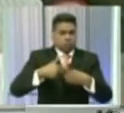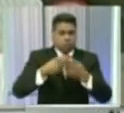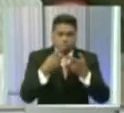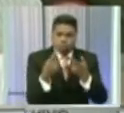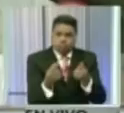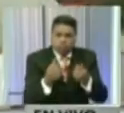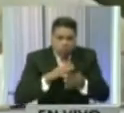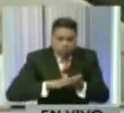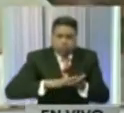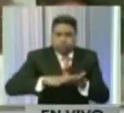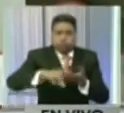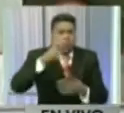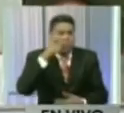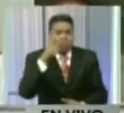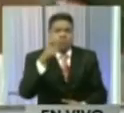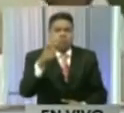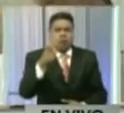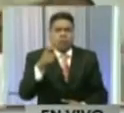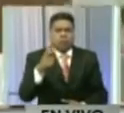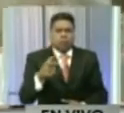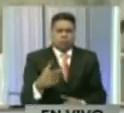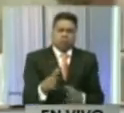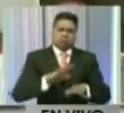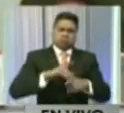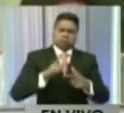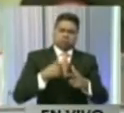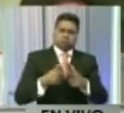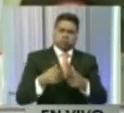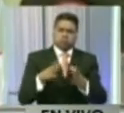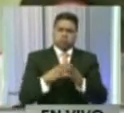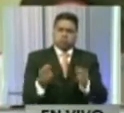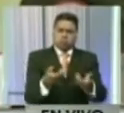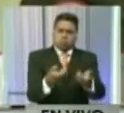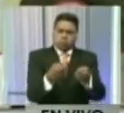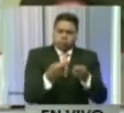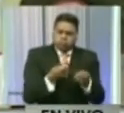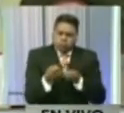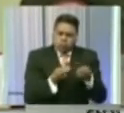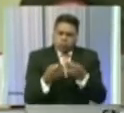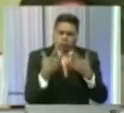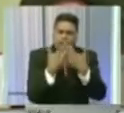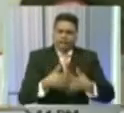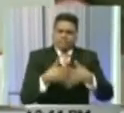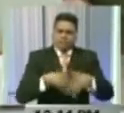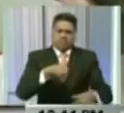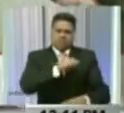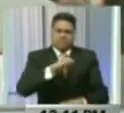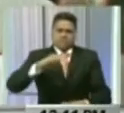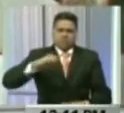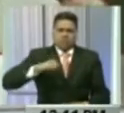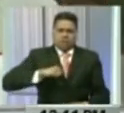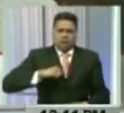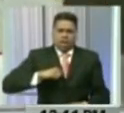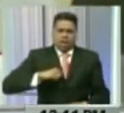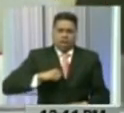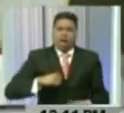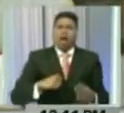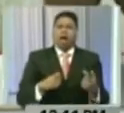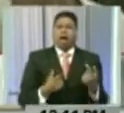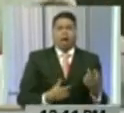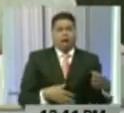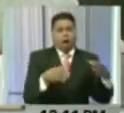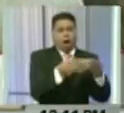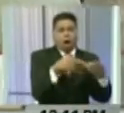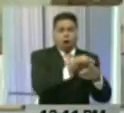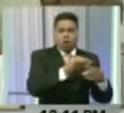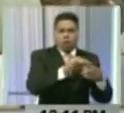todo, pasara a manos del sector privado y mediante las condonaciones se transfería la renta privada al sector público. De manera